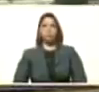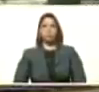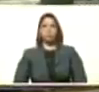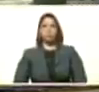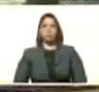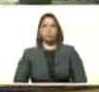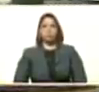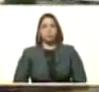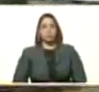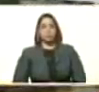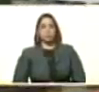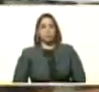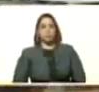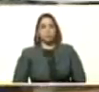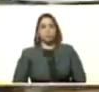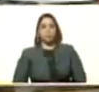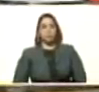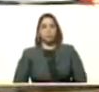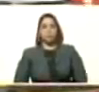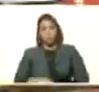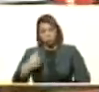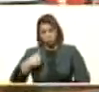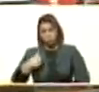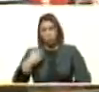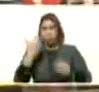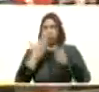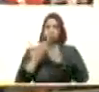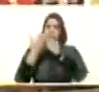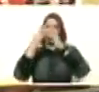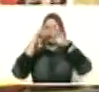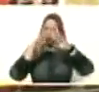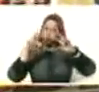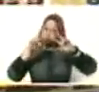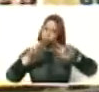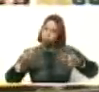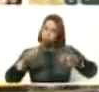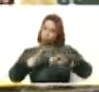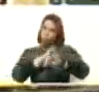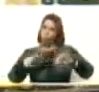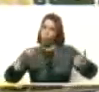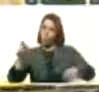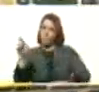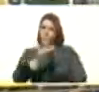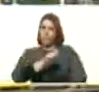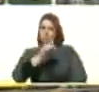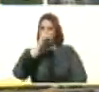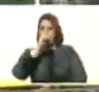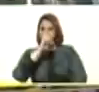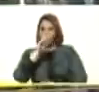Yo me puse a estudiar durante los últimos meses del 2021